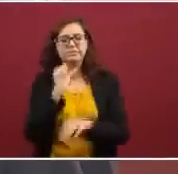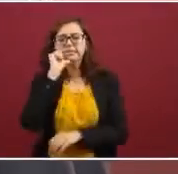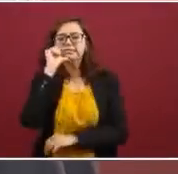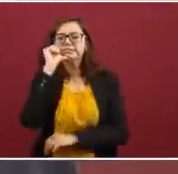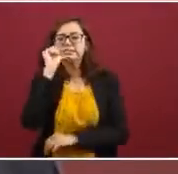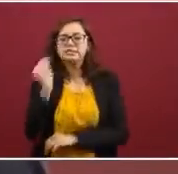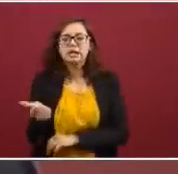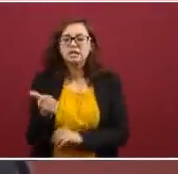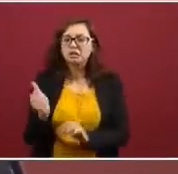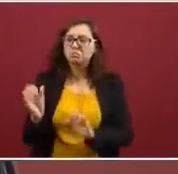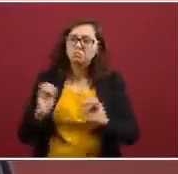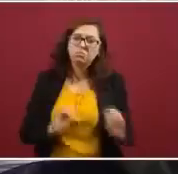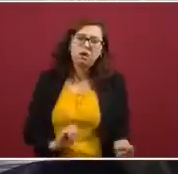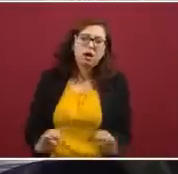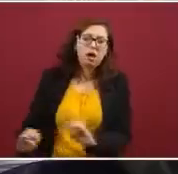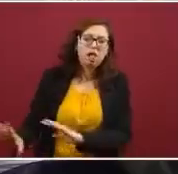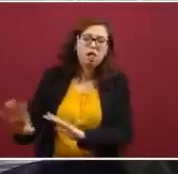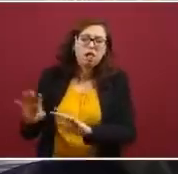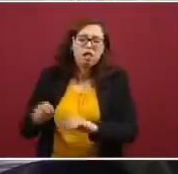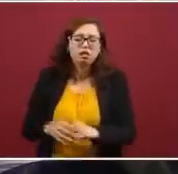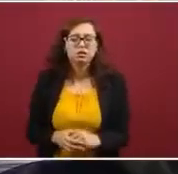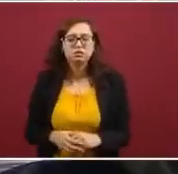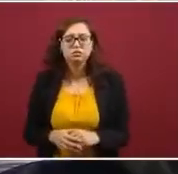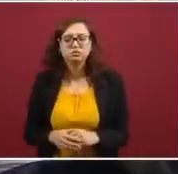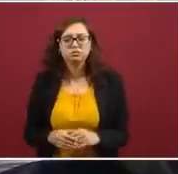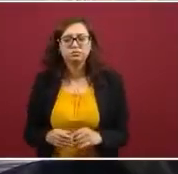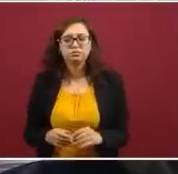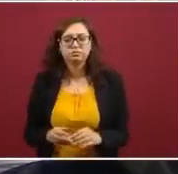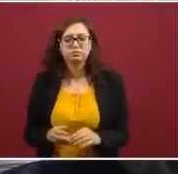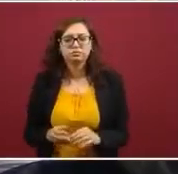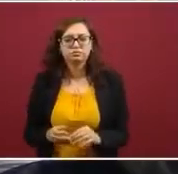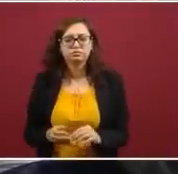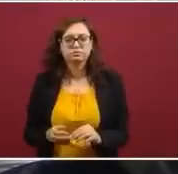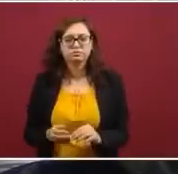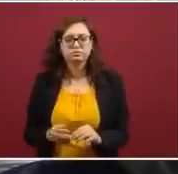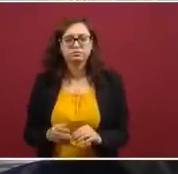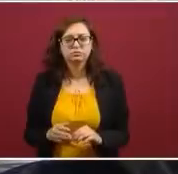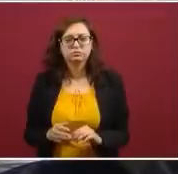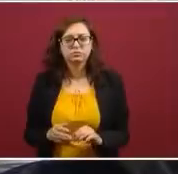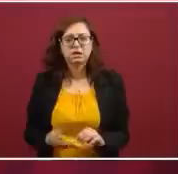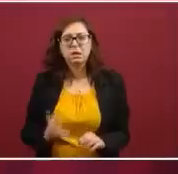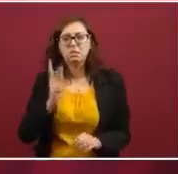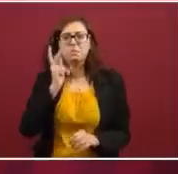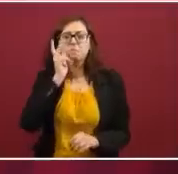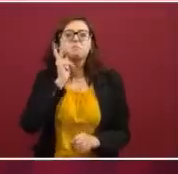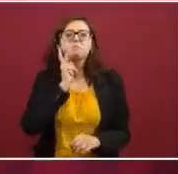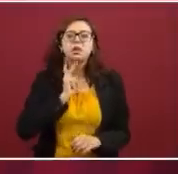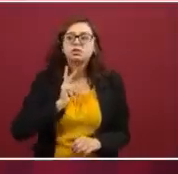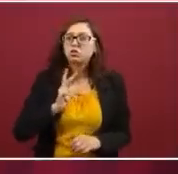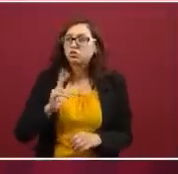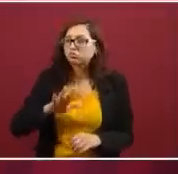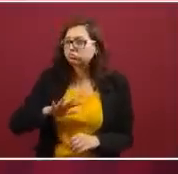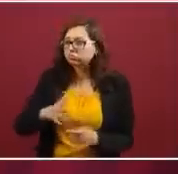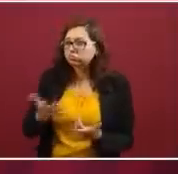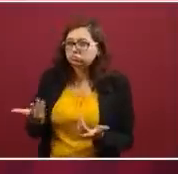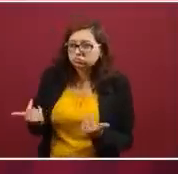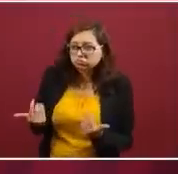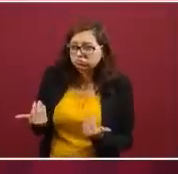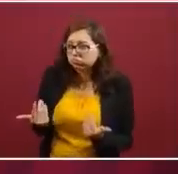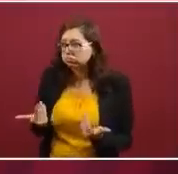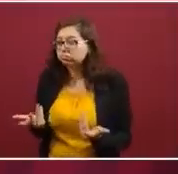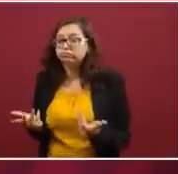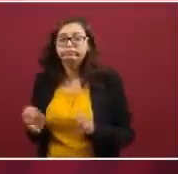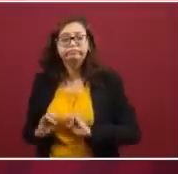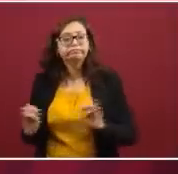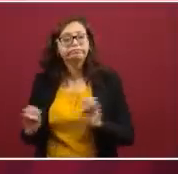se paralizó la producción petrolera. Entonces, vamos a aumentar